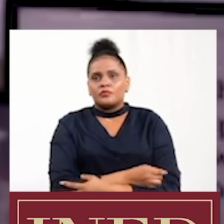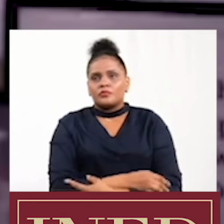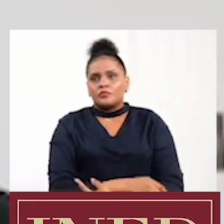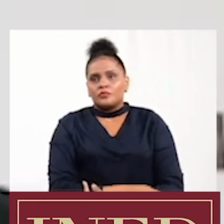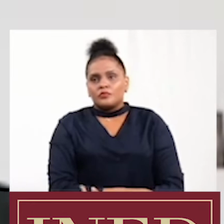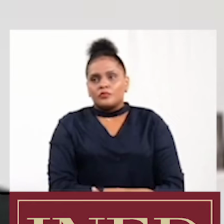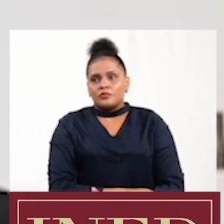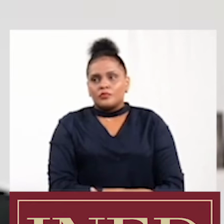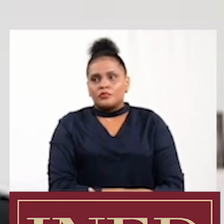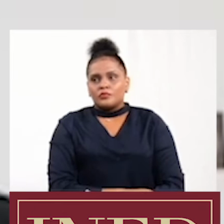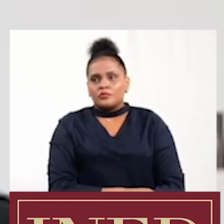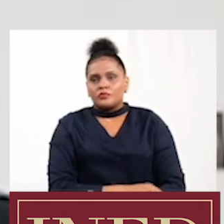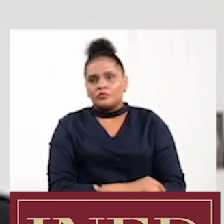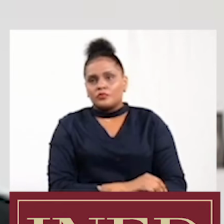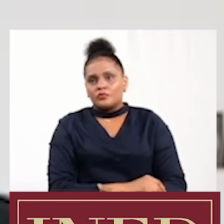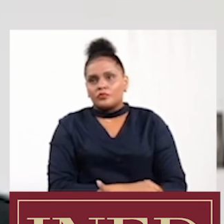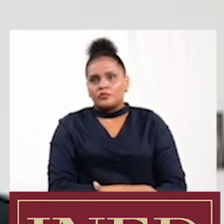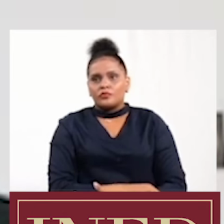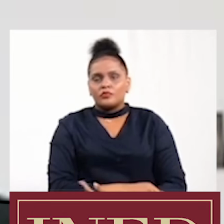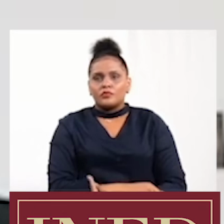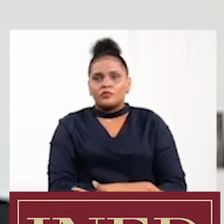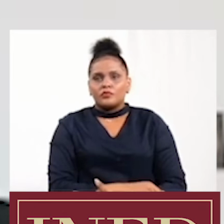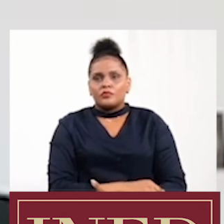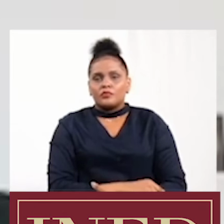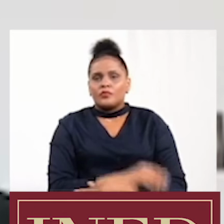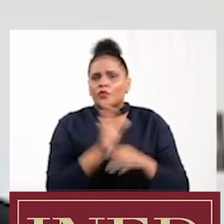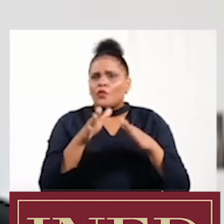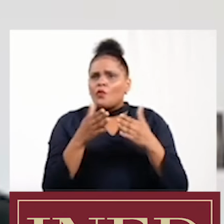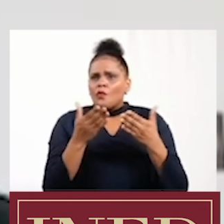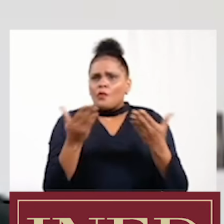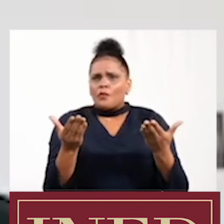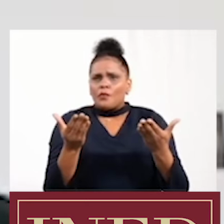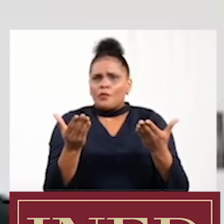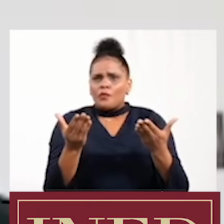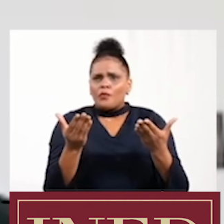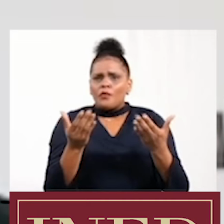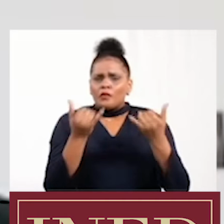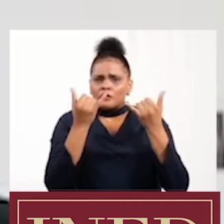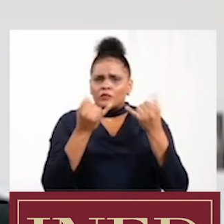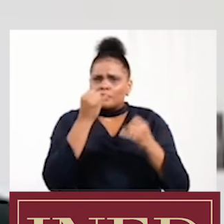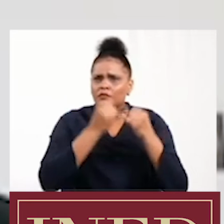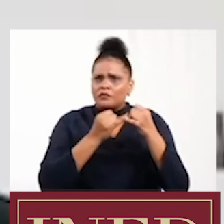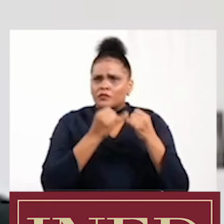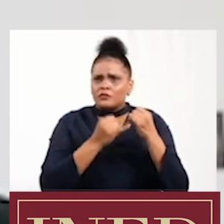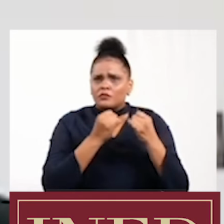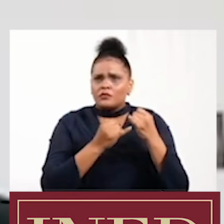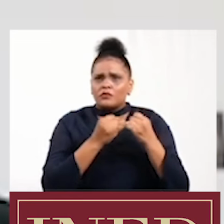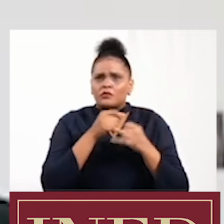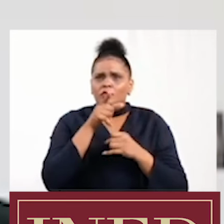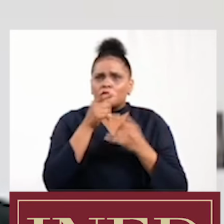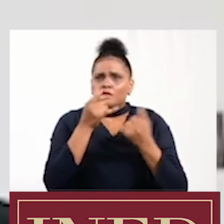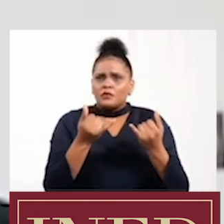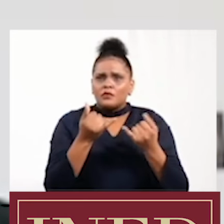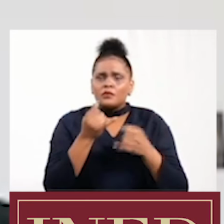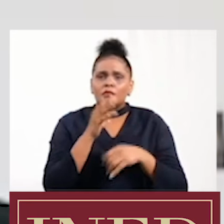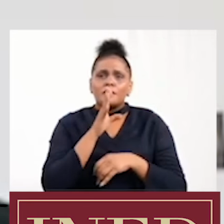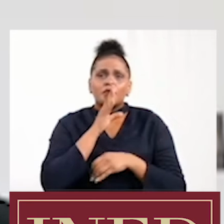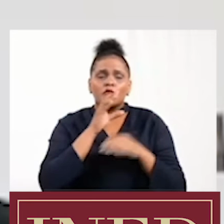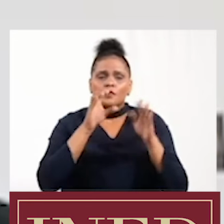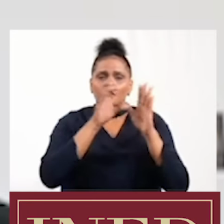muy bien muchas gracias doctora y como es costumbre antes de concluir esto estas sesiones virtuales